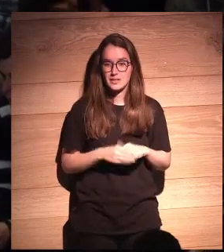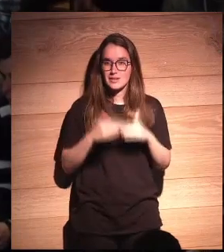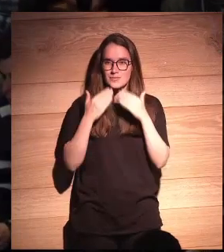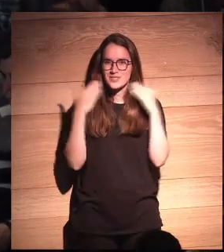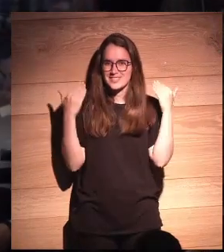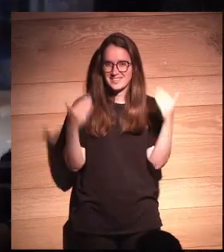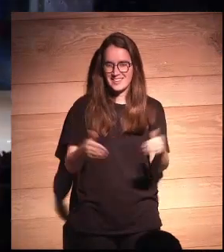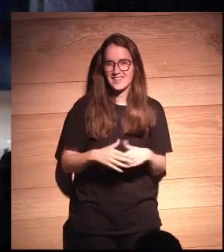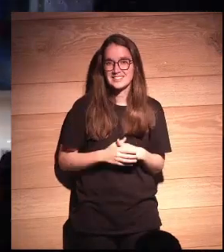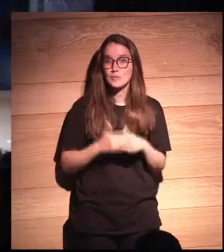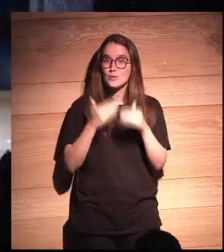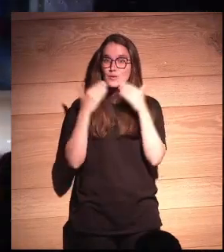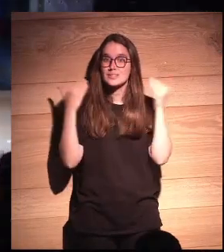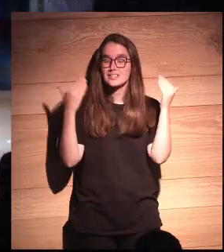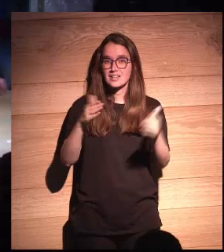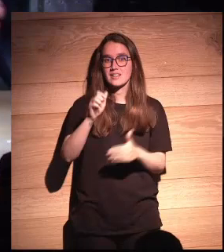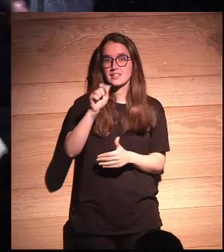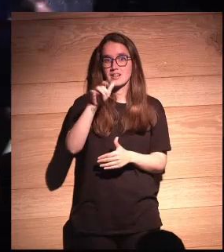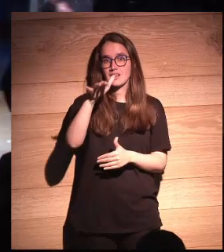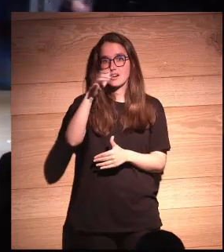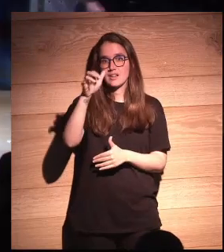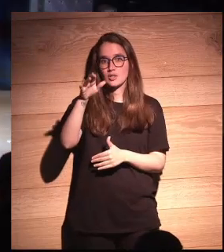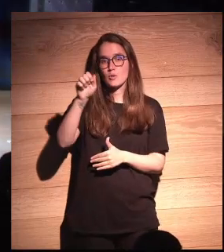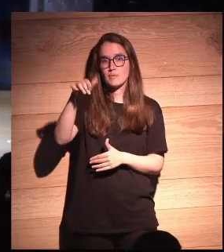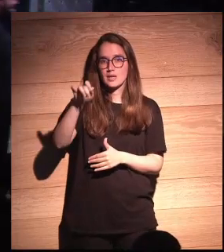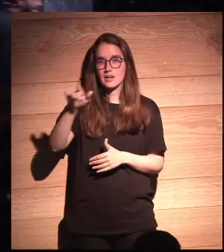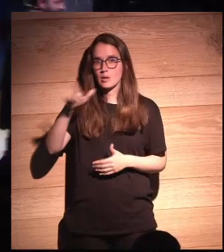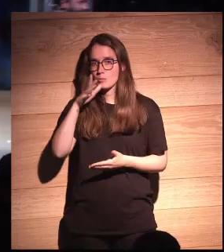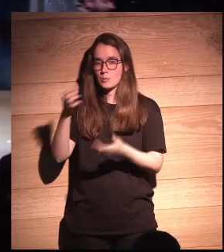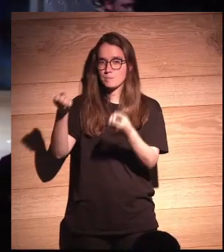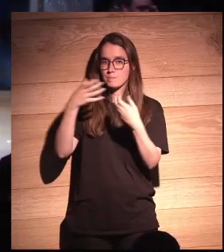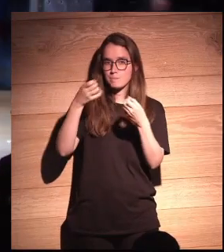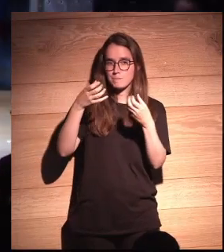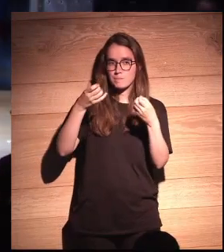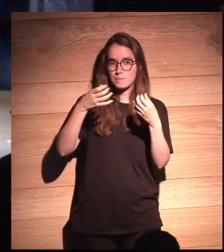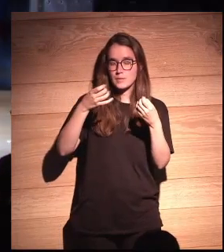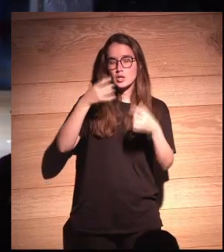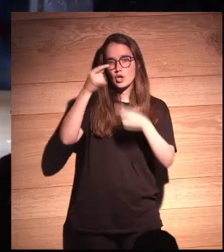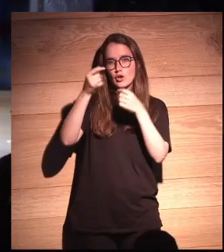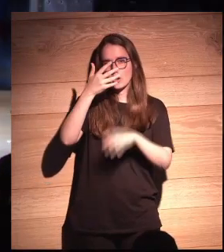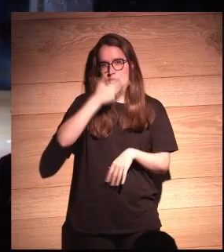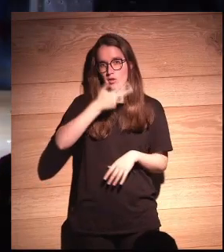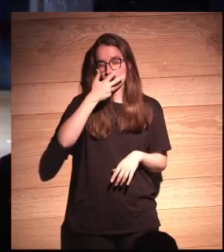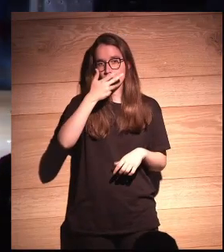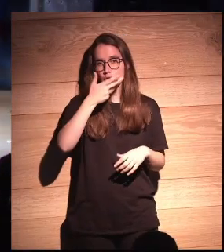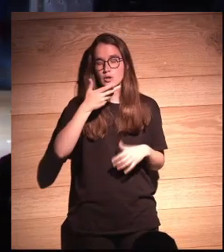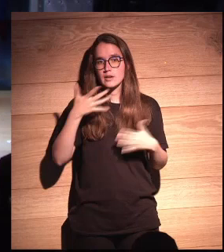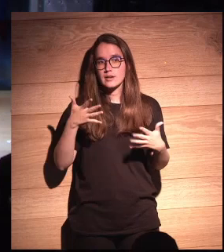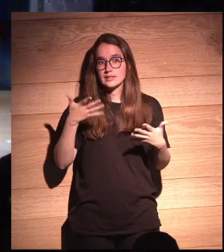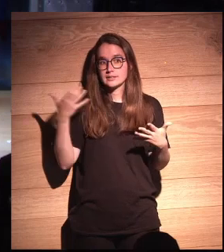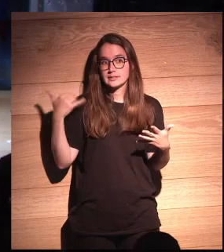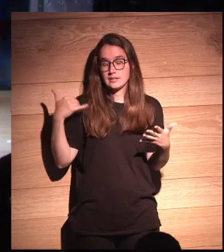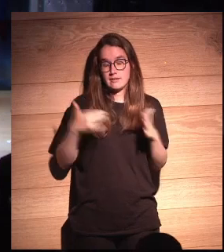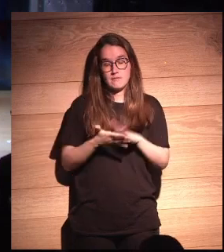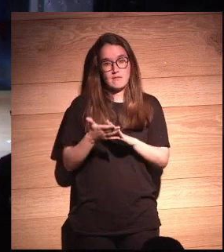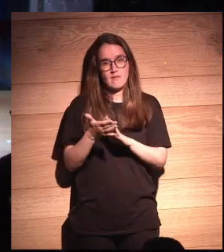Muchas gracias. Muchas gracias, Alejandro y Miguel, por contaros sobre vuestro estudio y sobre los workflows de corrección de color. Y estamos llegando